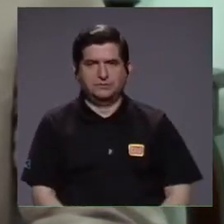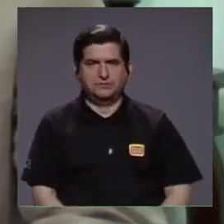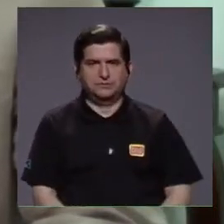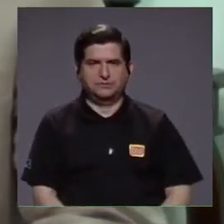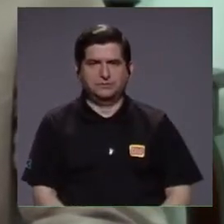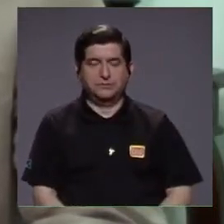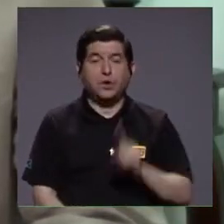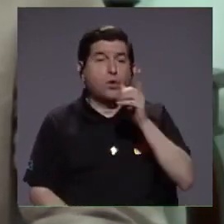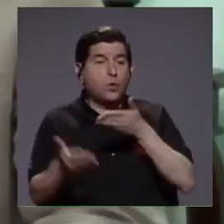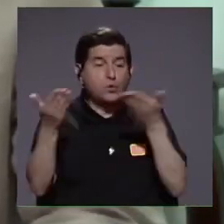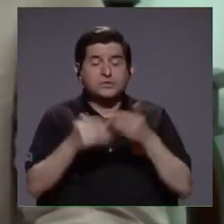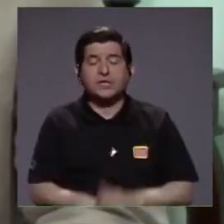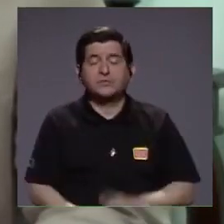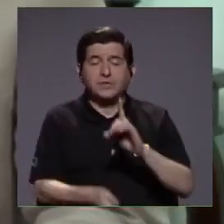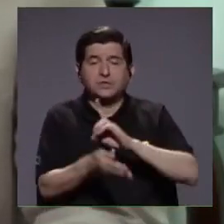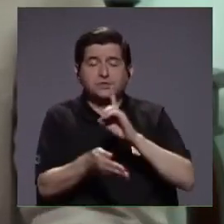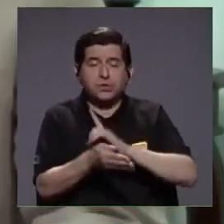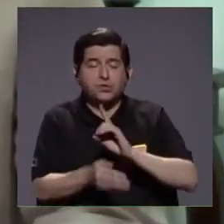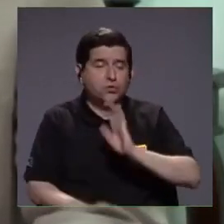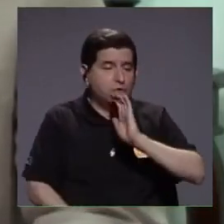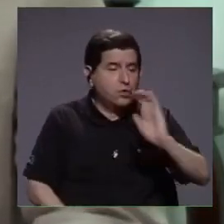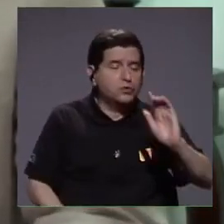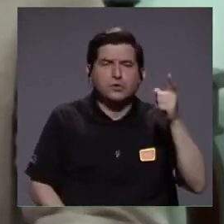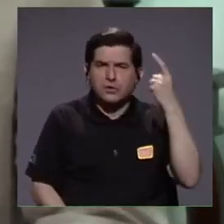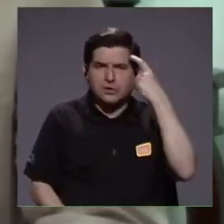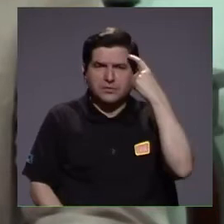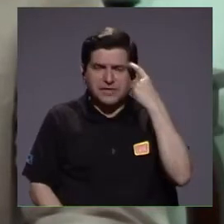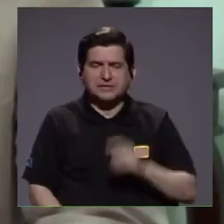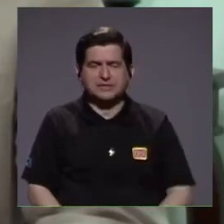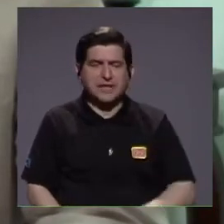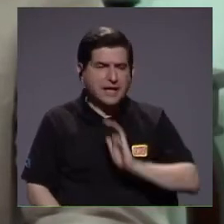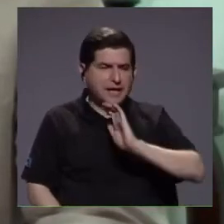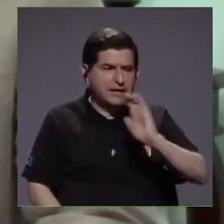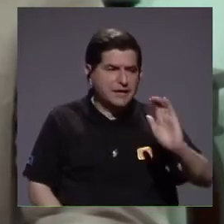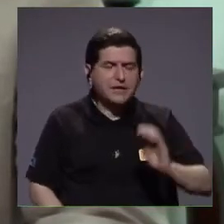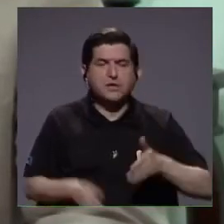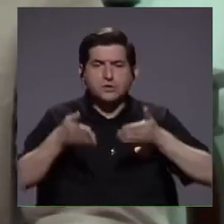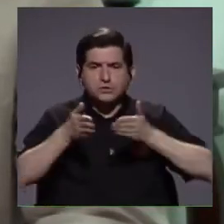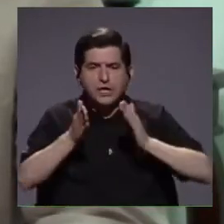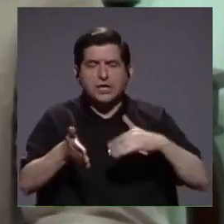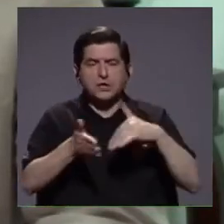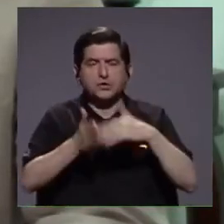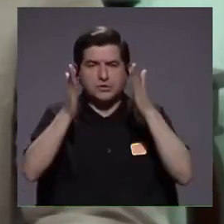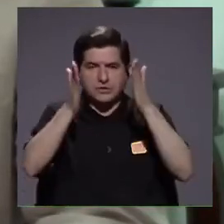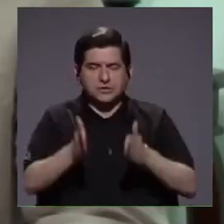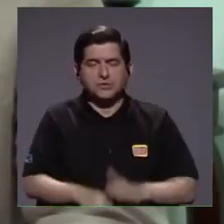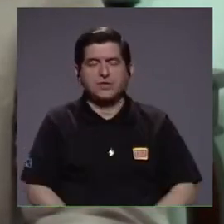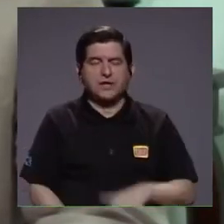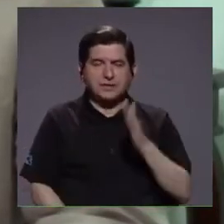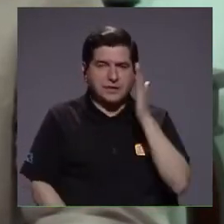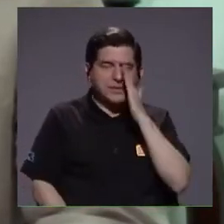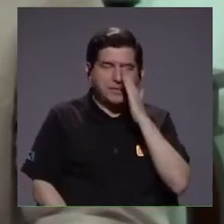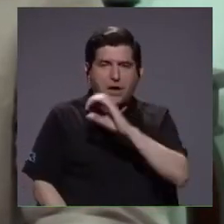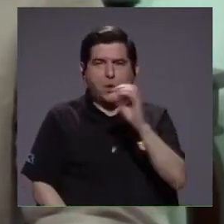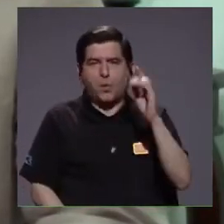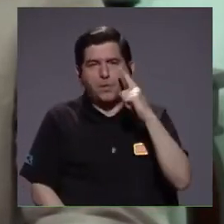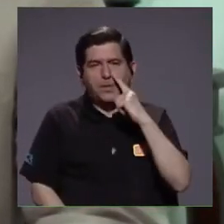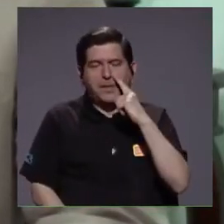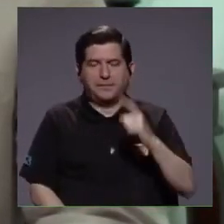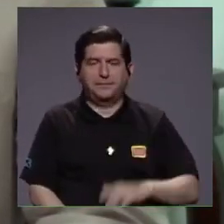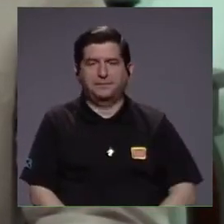ejemplo, un servicio de pediatría podríamos considerar para los niños y niñas de estudiantes, madres y